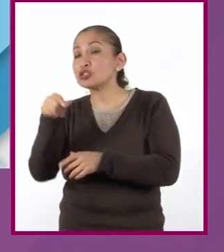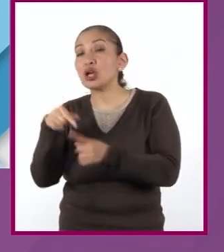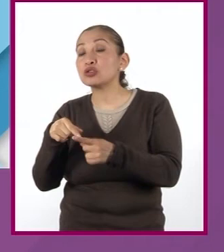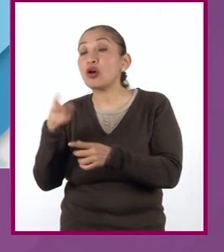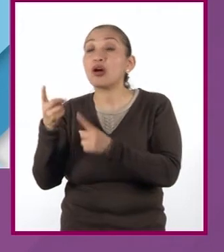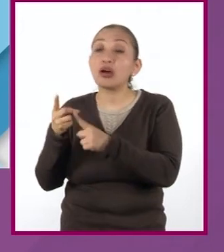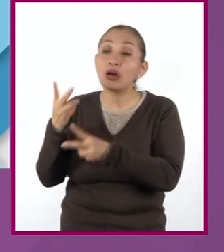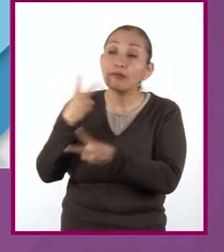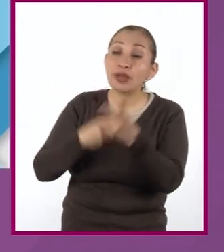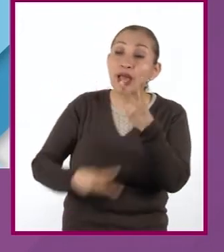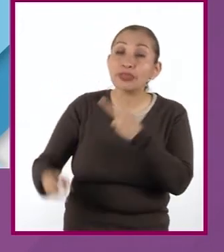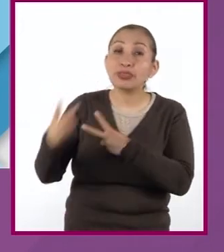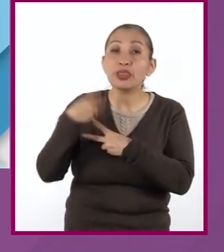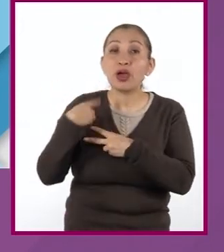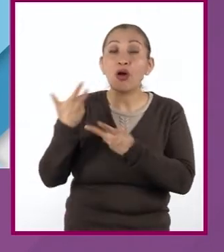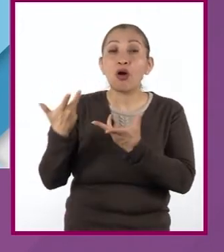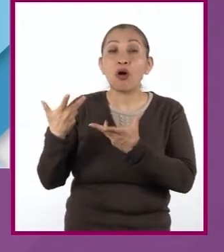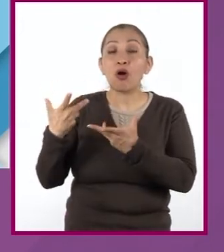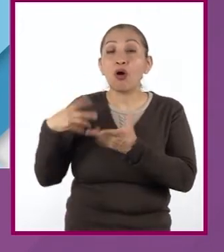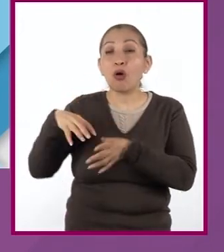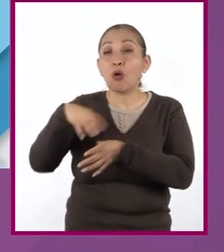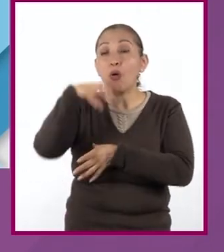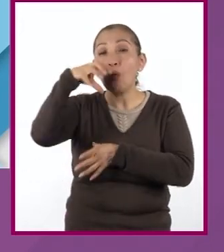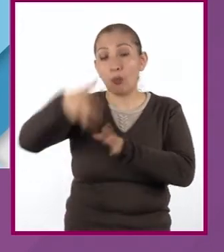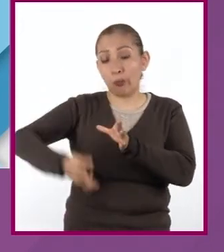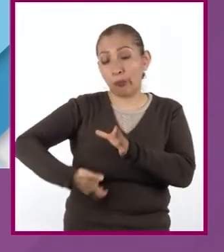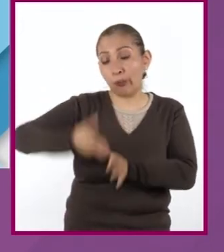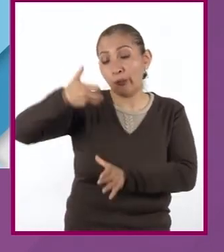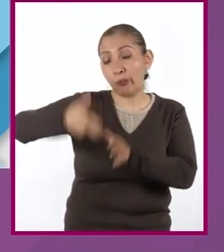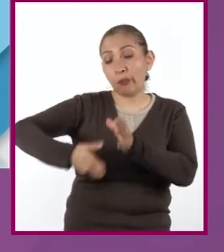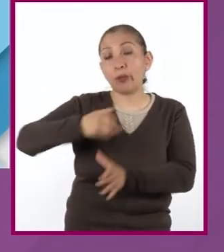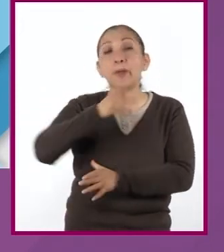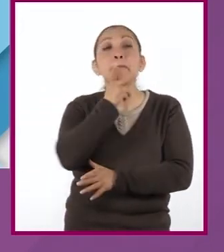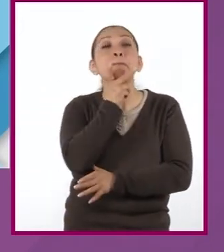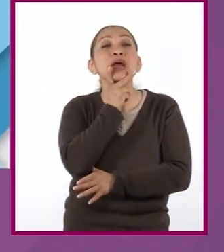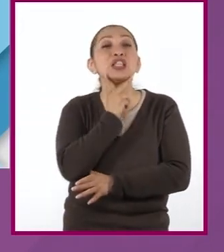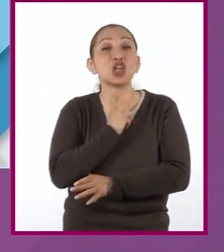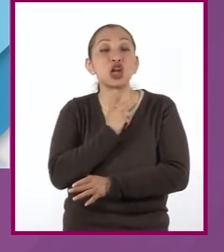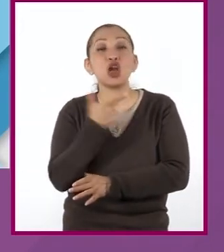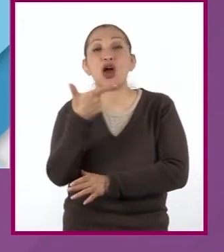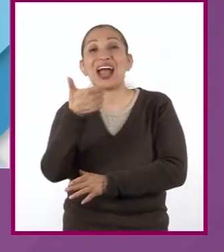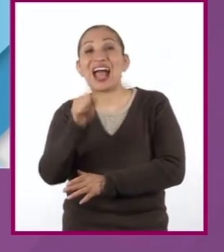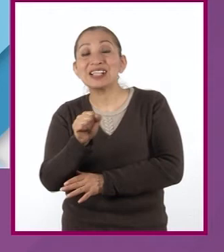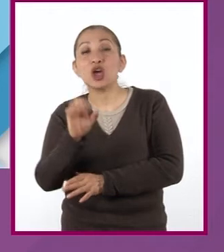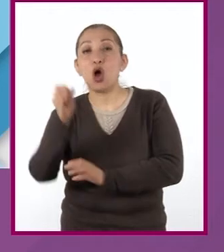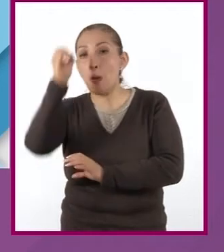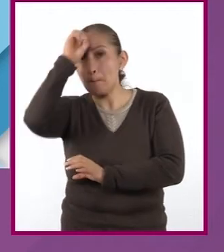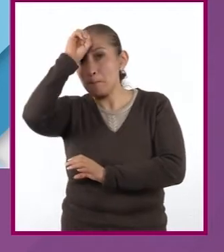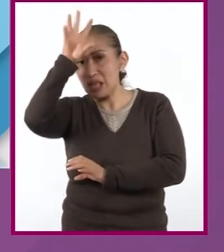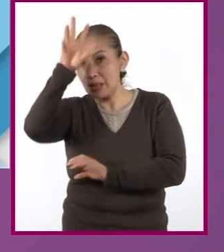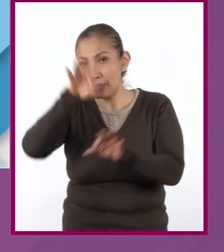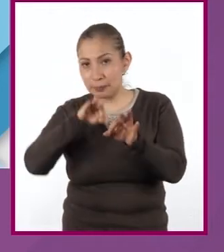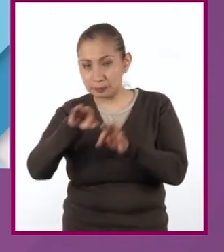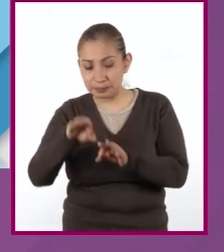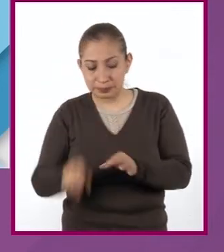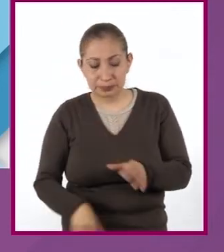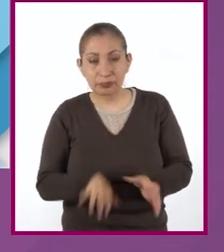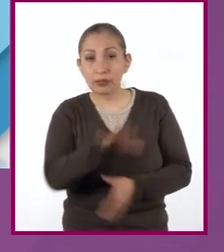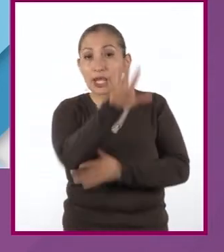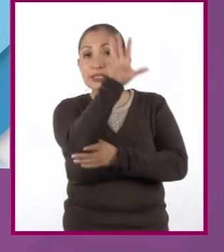por emisiones fugitivas por extracción de petróleo, gas y minería,